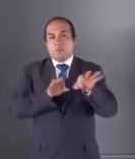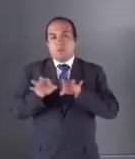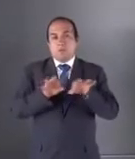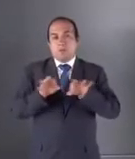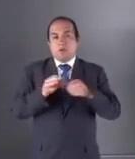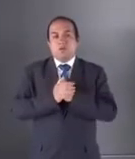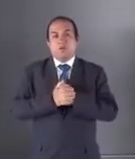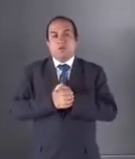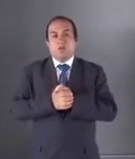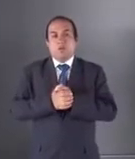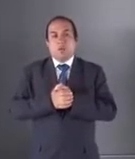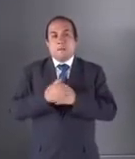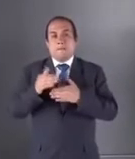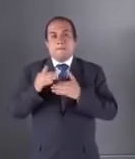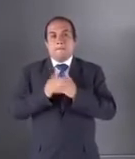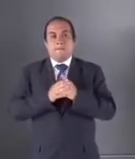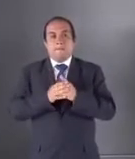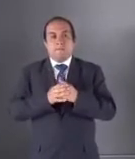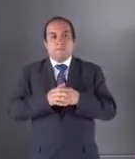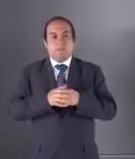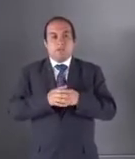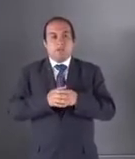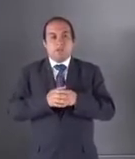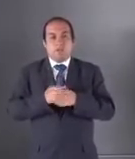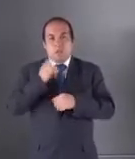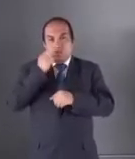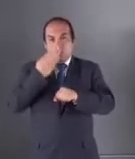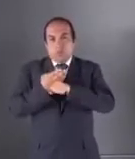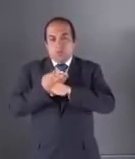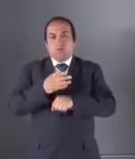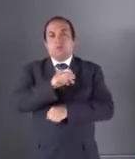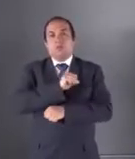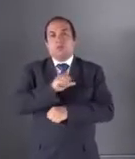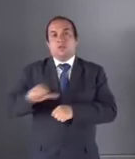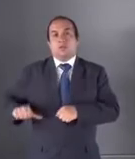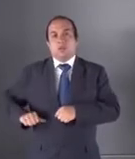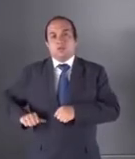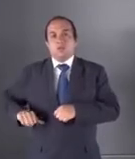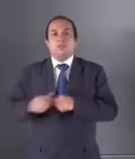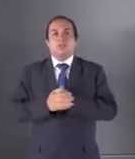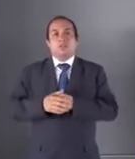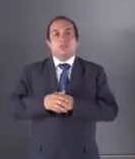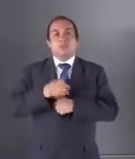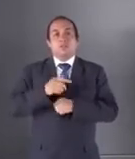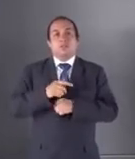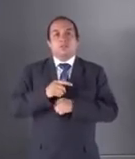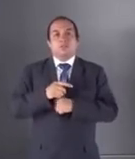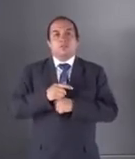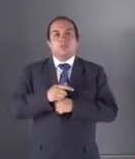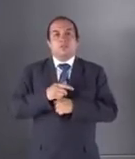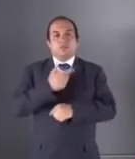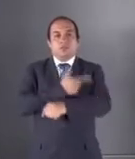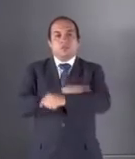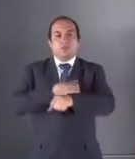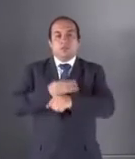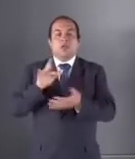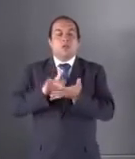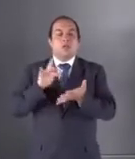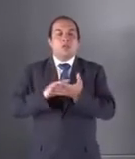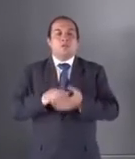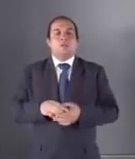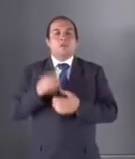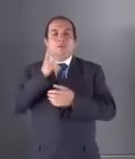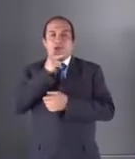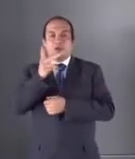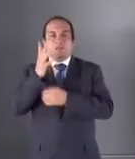bajo su coordinación a cargo de la alcaldía Gustavo Madero. Muchas gracias. Agradecemos el mensaje que nos ha dirigido la